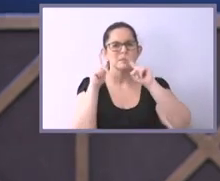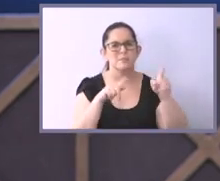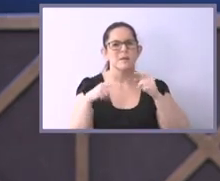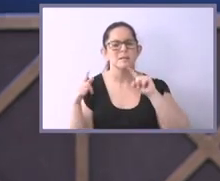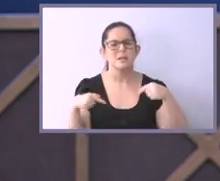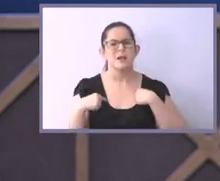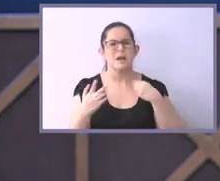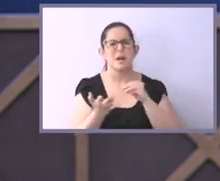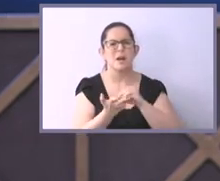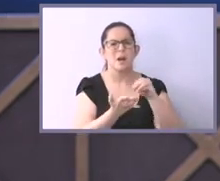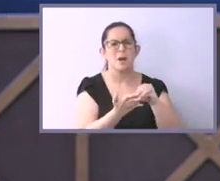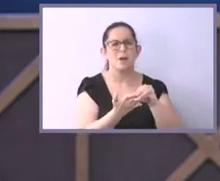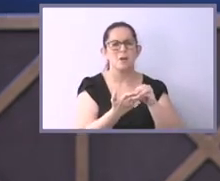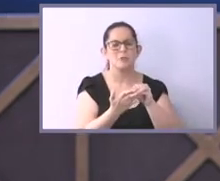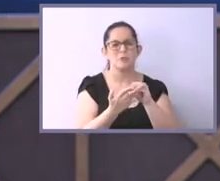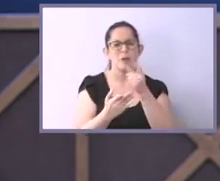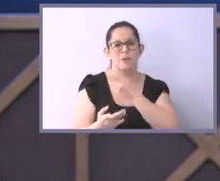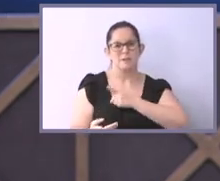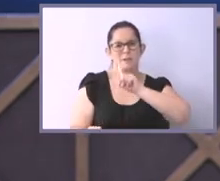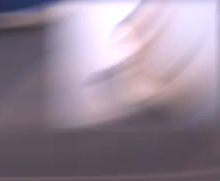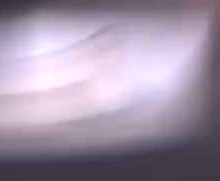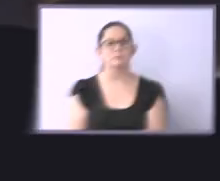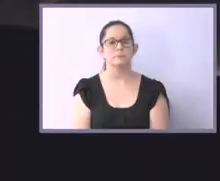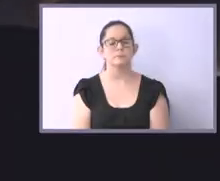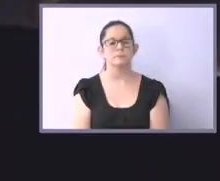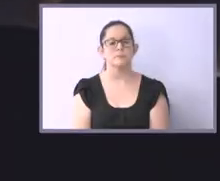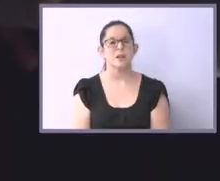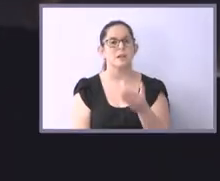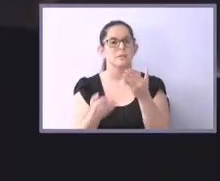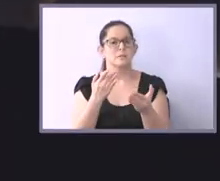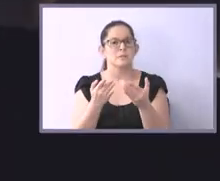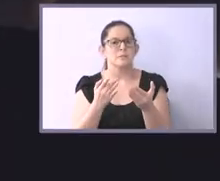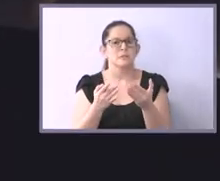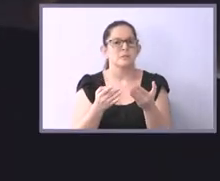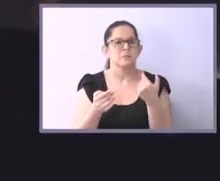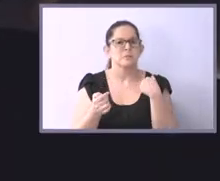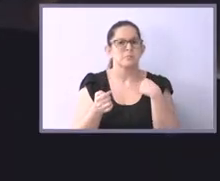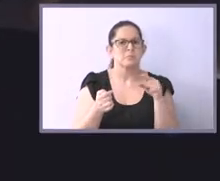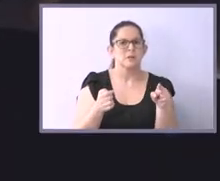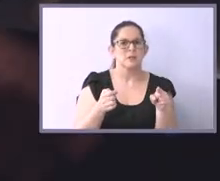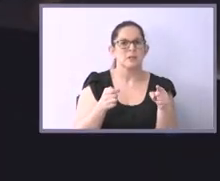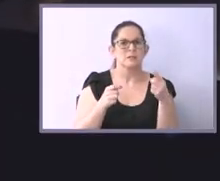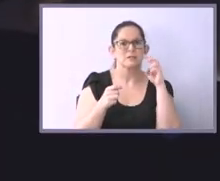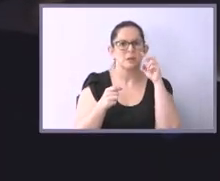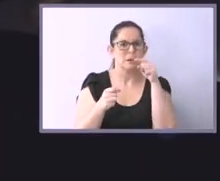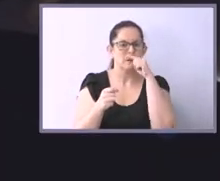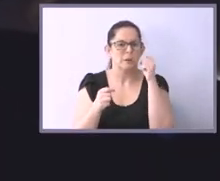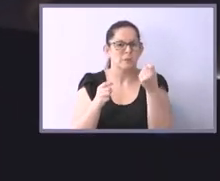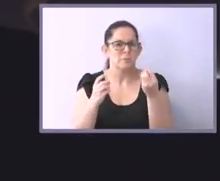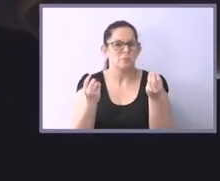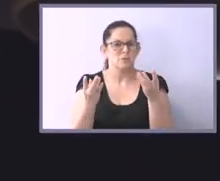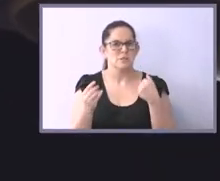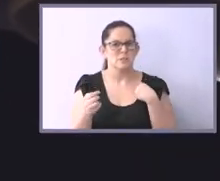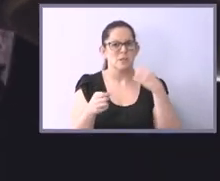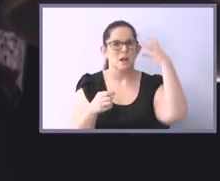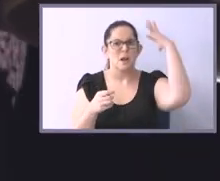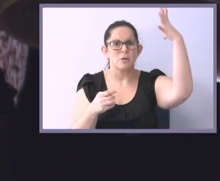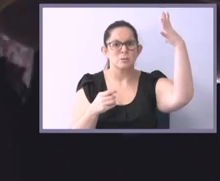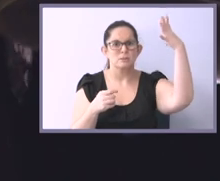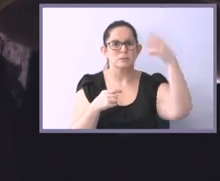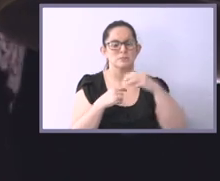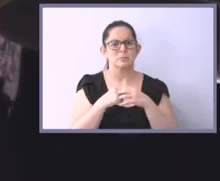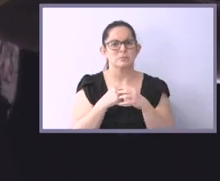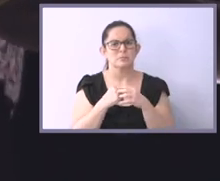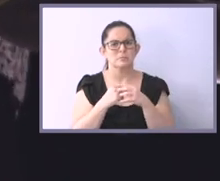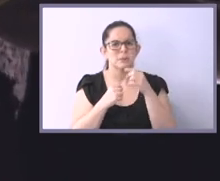Vayan a comprar esas disciplinas que Dios te está pidiendo ahora. Y tal vez te parece ridículo, con tanta luz,